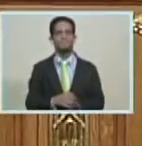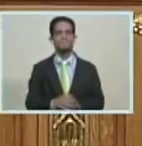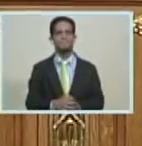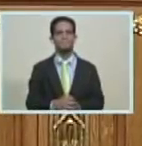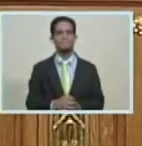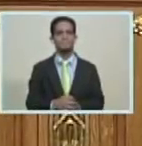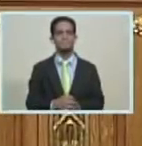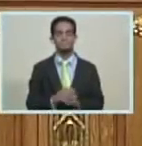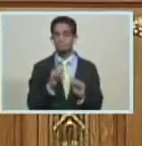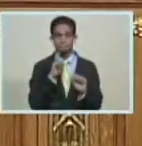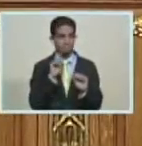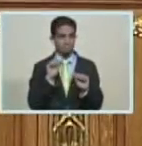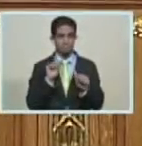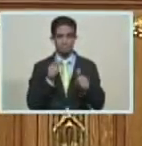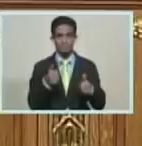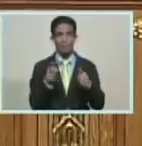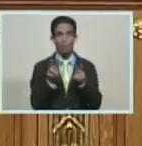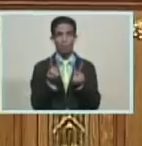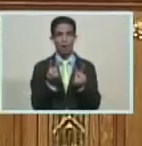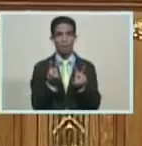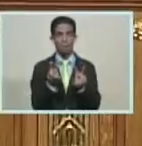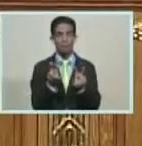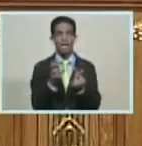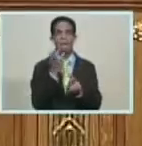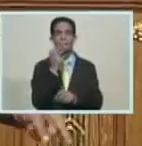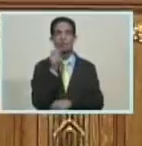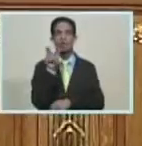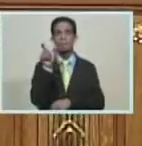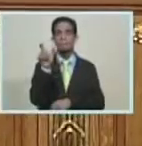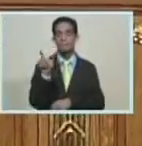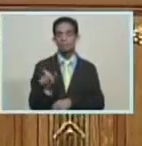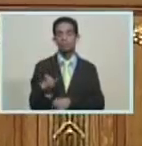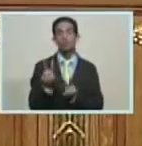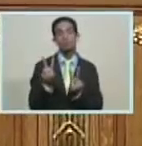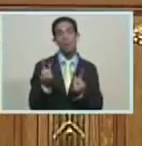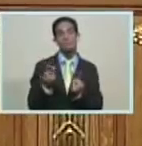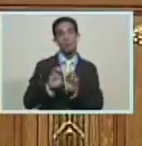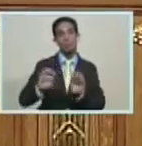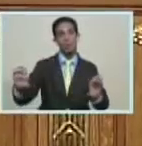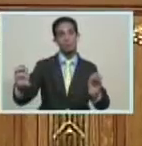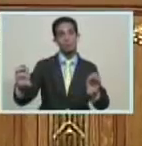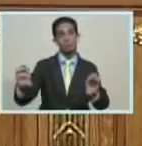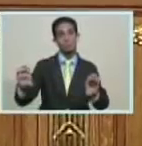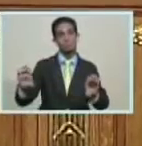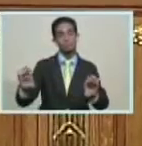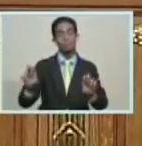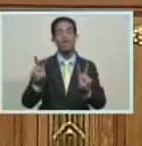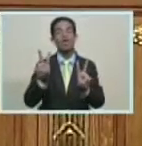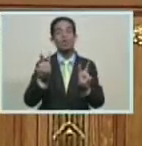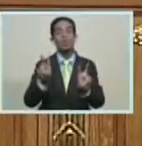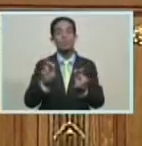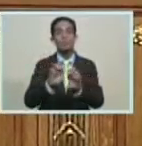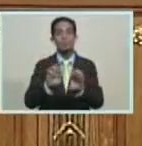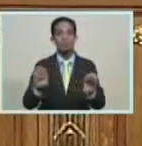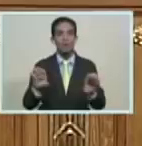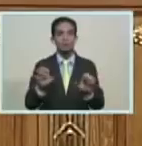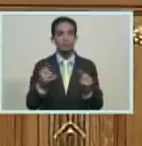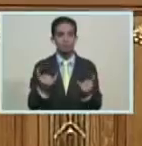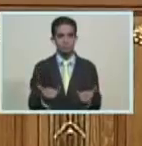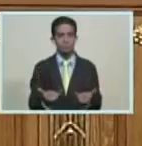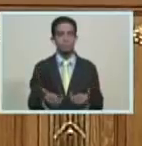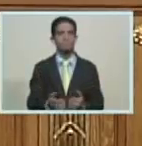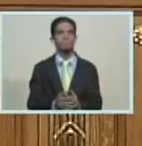Desde lo nuevo, compañeros que tienen responsabilidades, la nueva educación, lo nuevo en la educación pública.